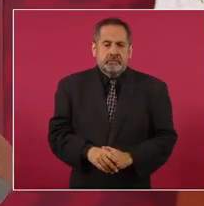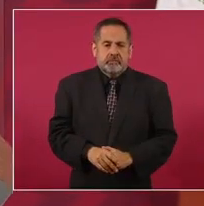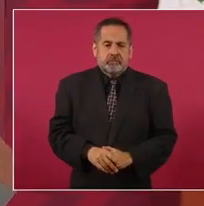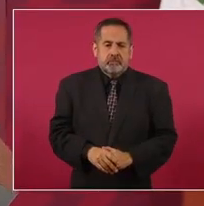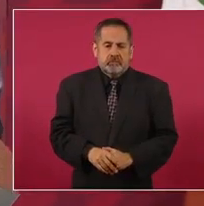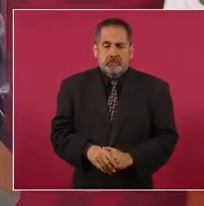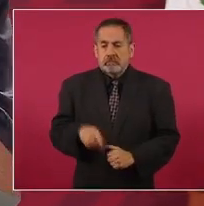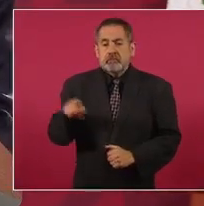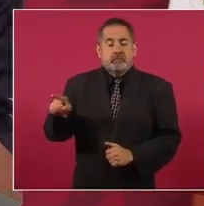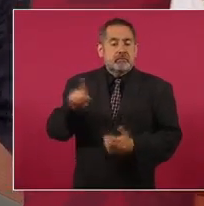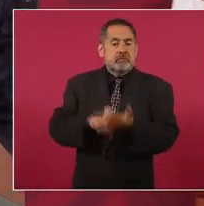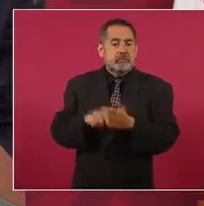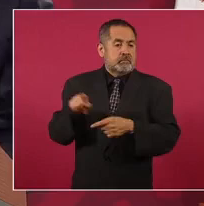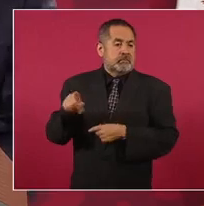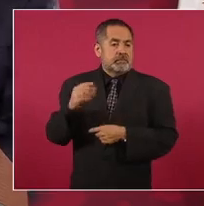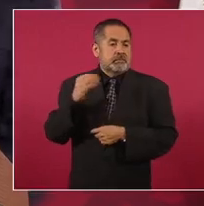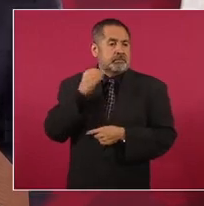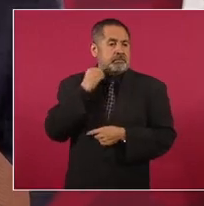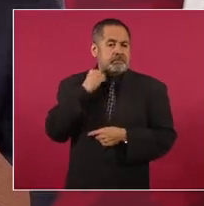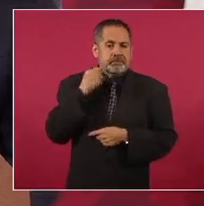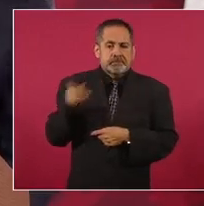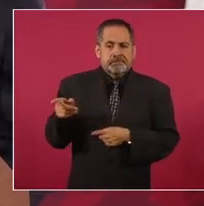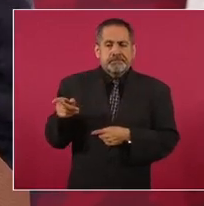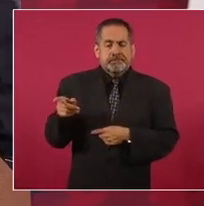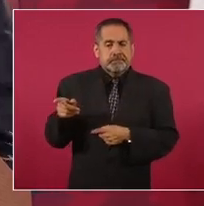Un abogado